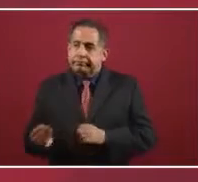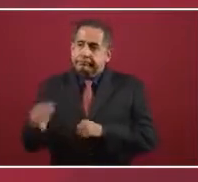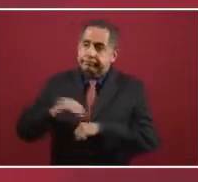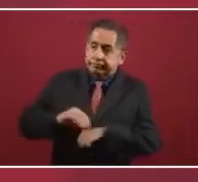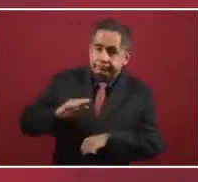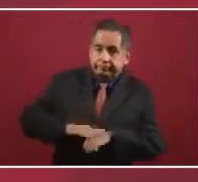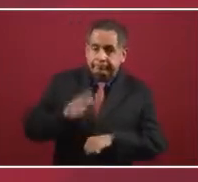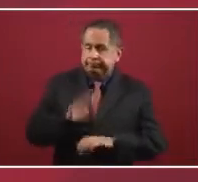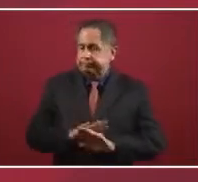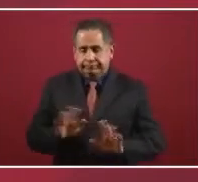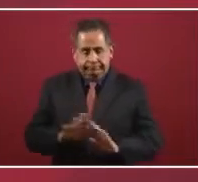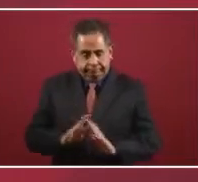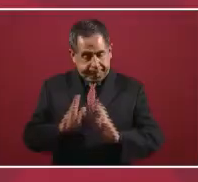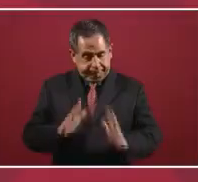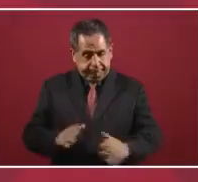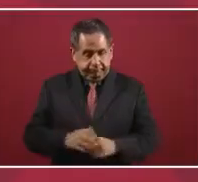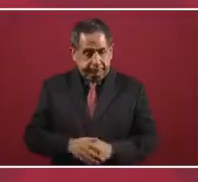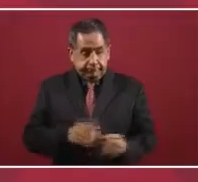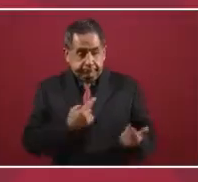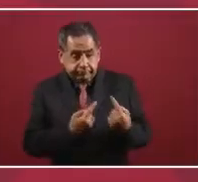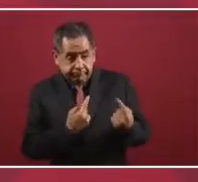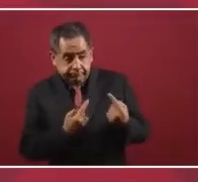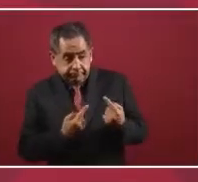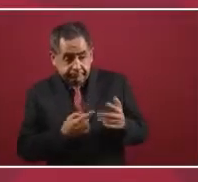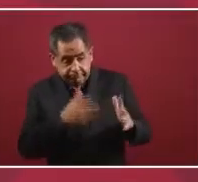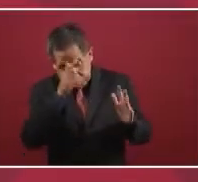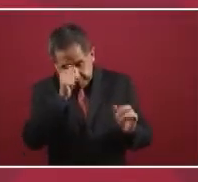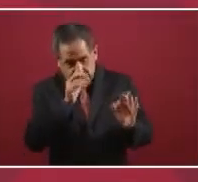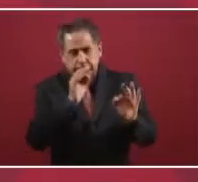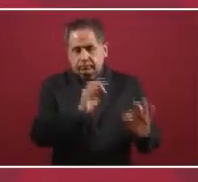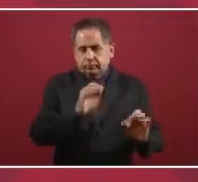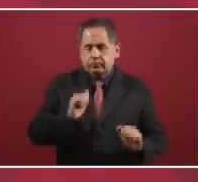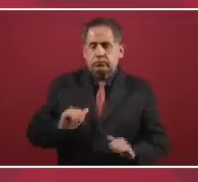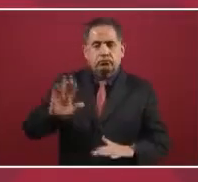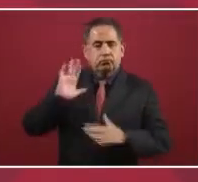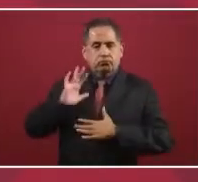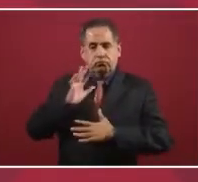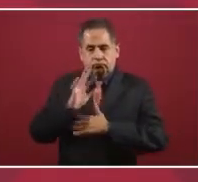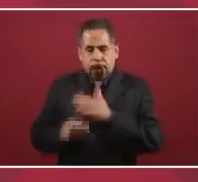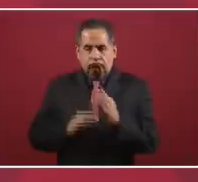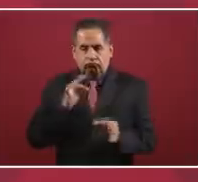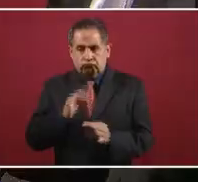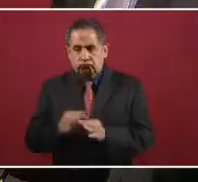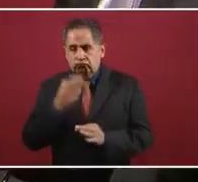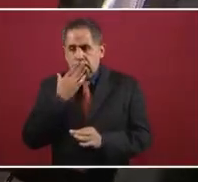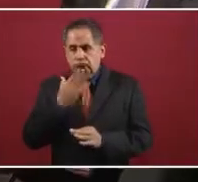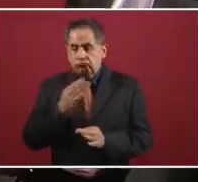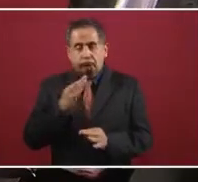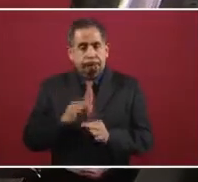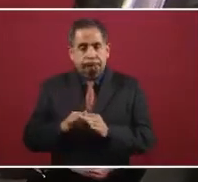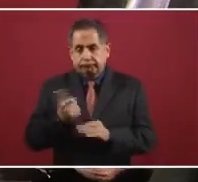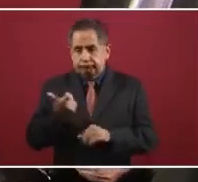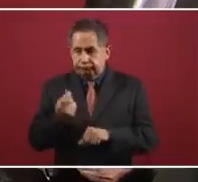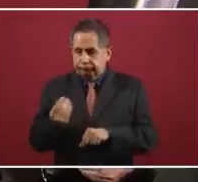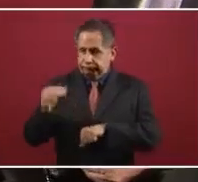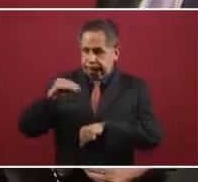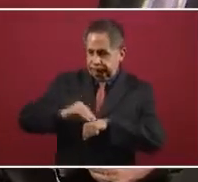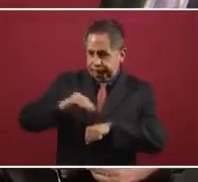el compromiso que hicimos y que estamos cumpliendo de no aumentar el